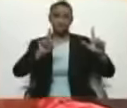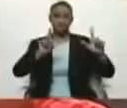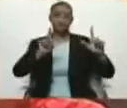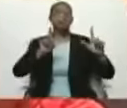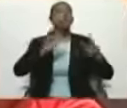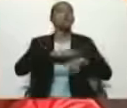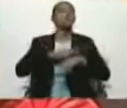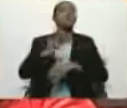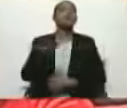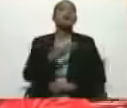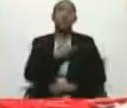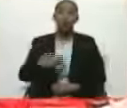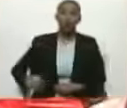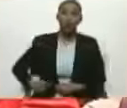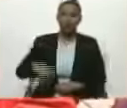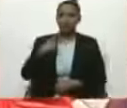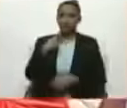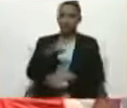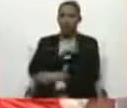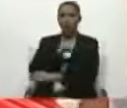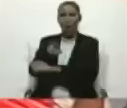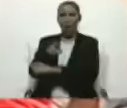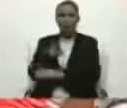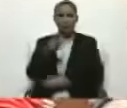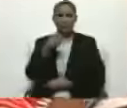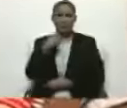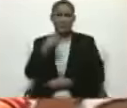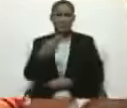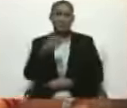porque los dueños de los medios le dieron la orden.